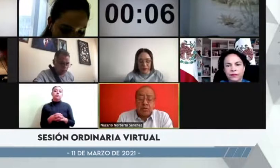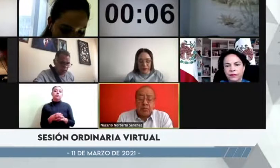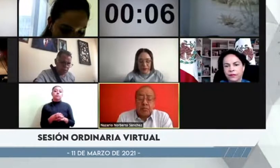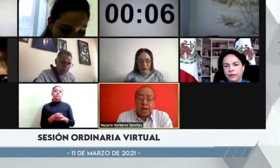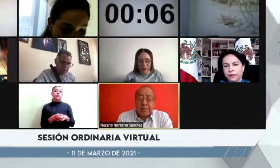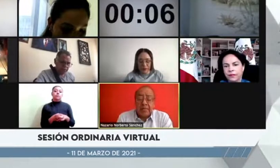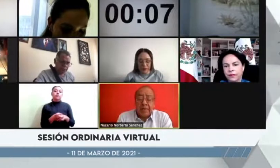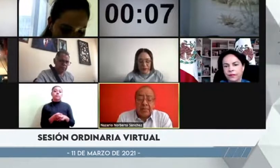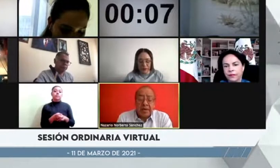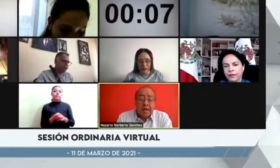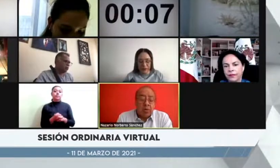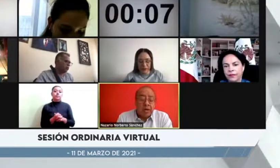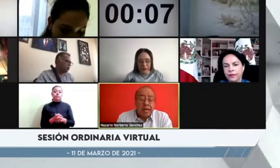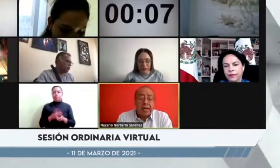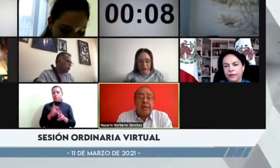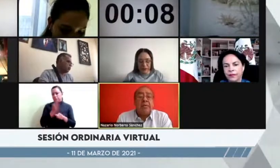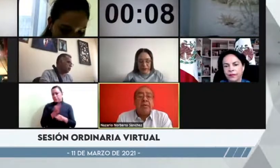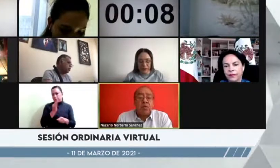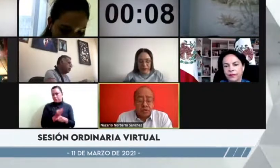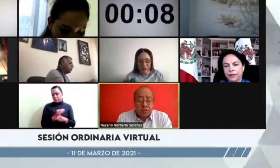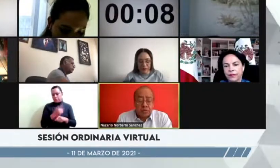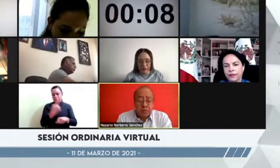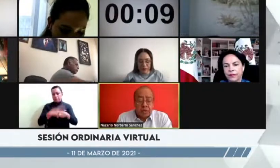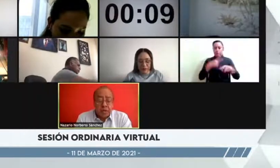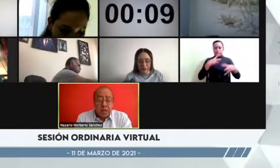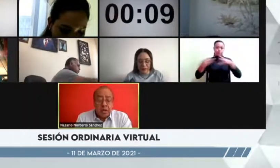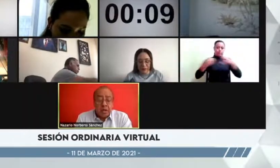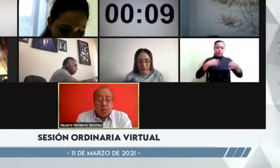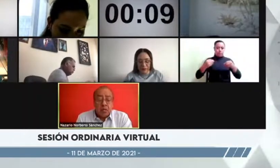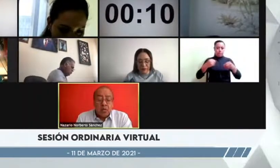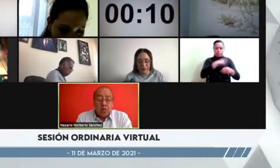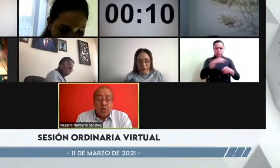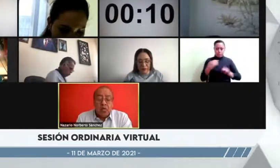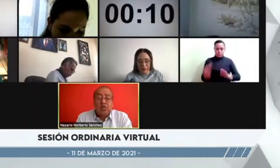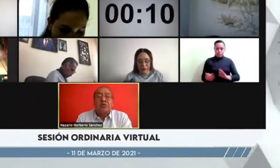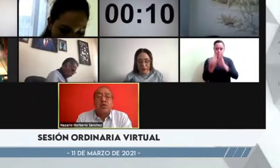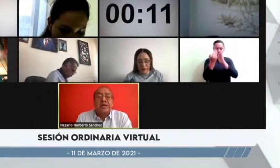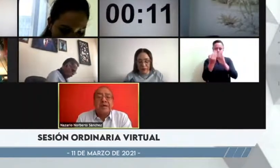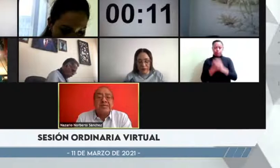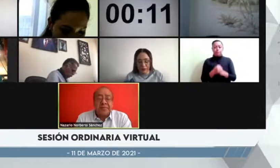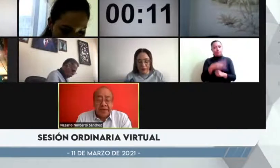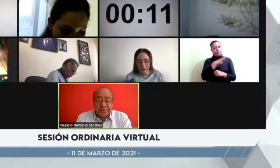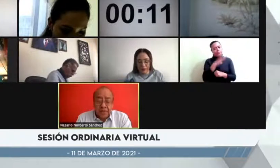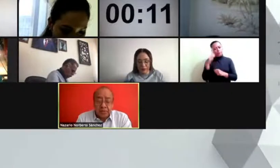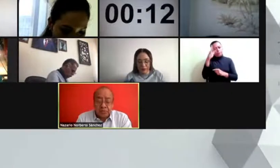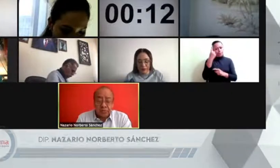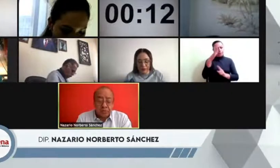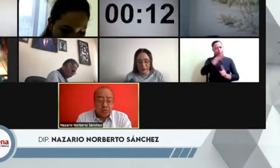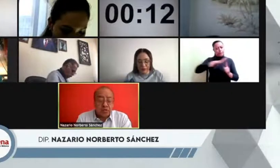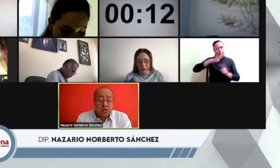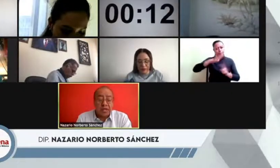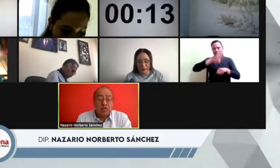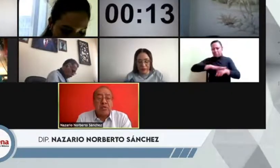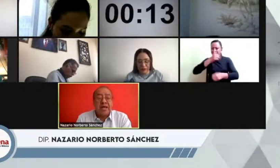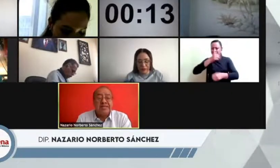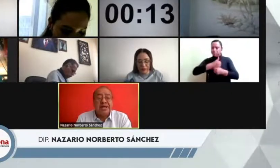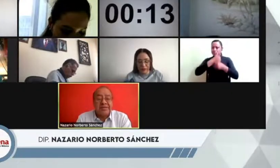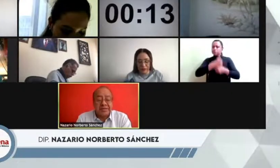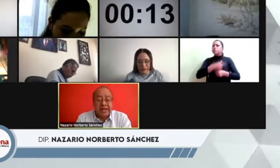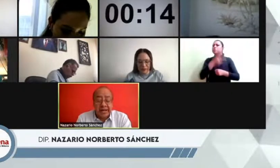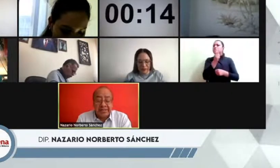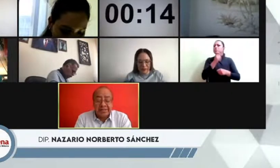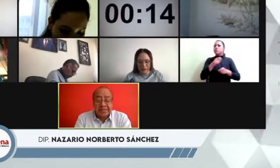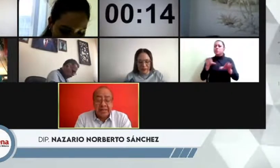la pandemia con la que vivimos, uno de los sectores más afectados son las comunidades